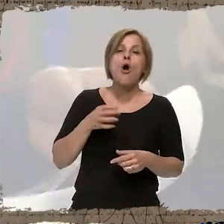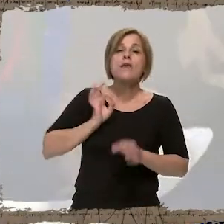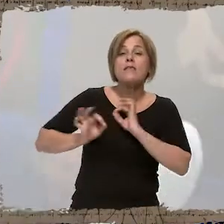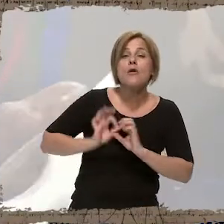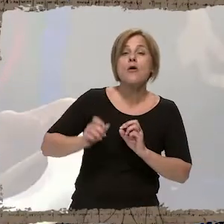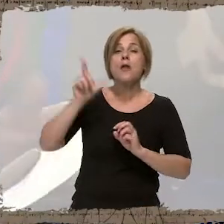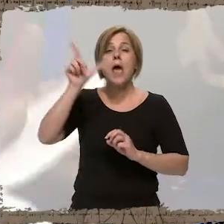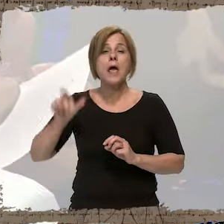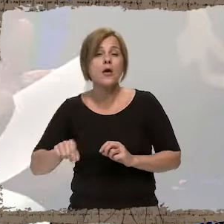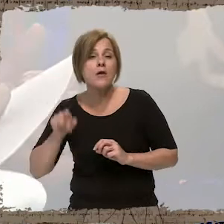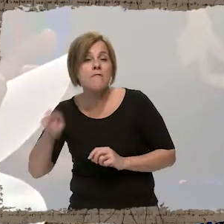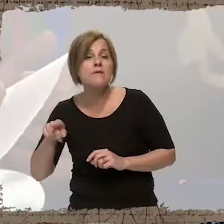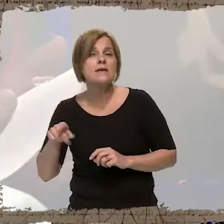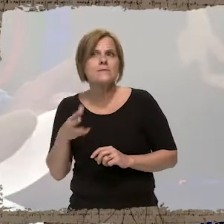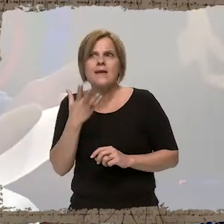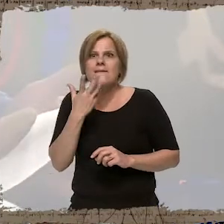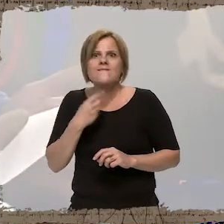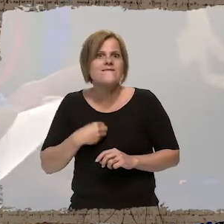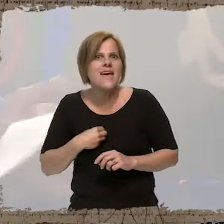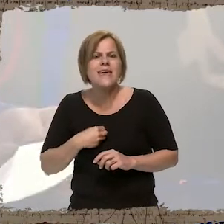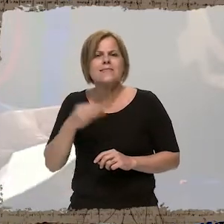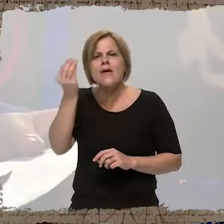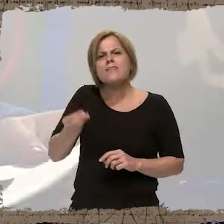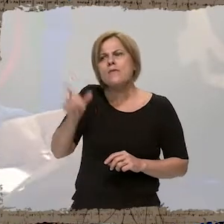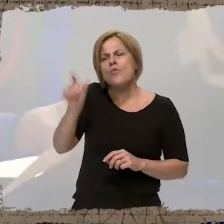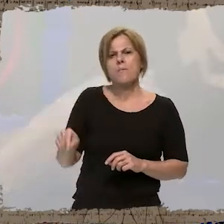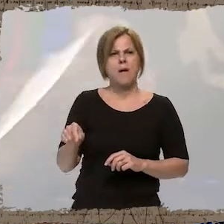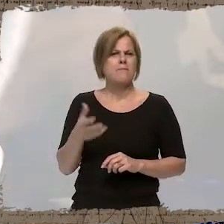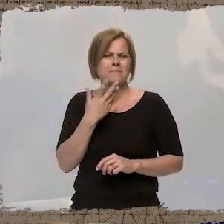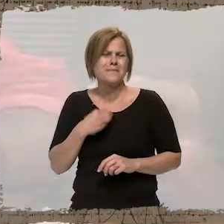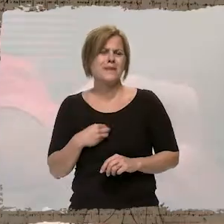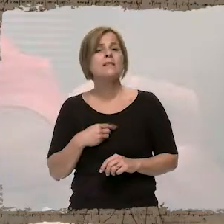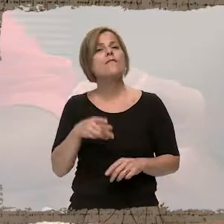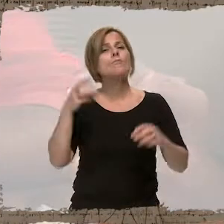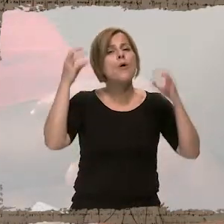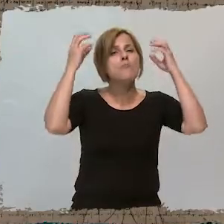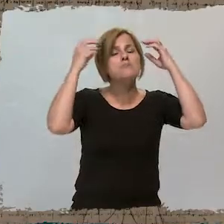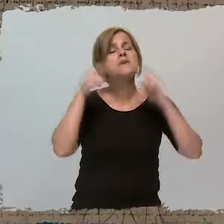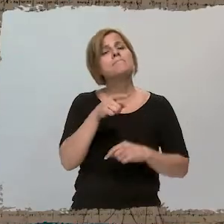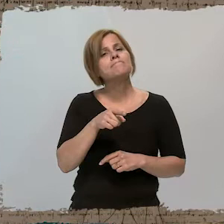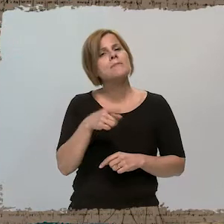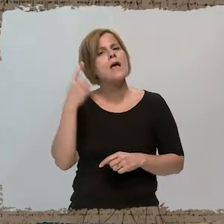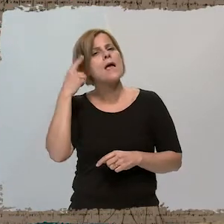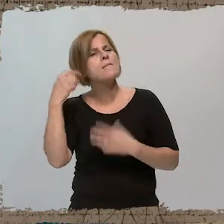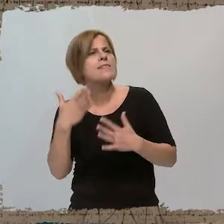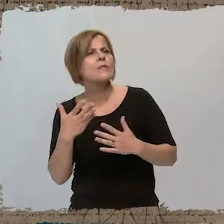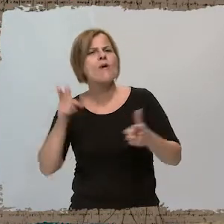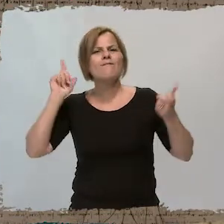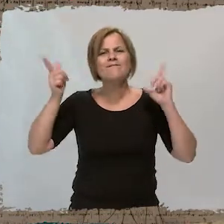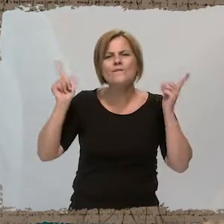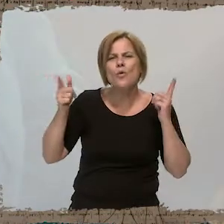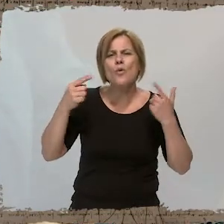aprendí sobre historia geografía y aprendí que me encanta un montón la cartografía y vos pit y yo aprendí sobre